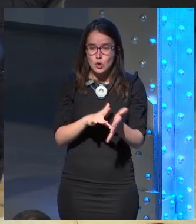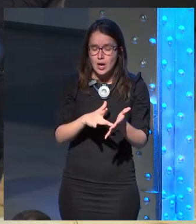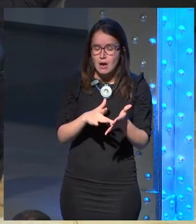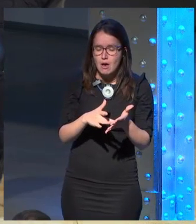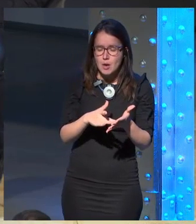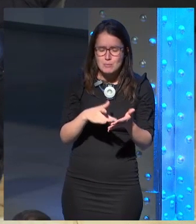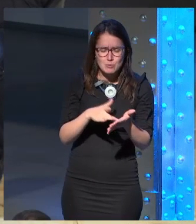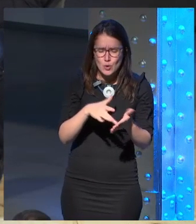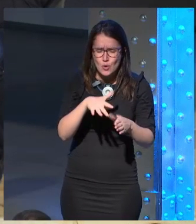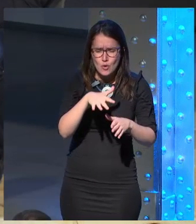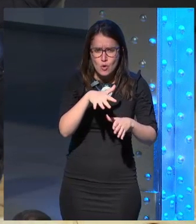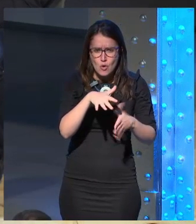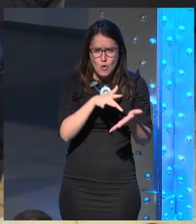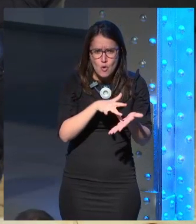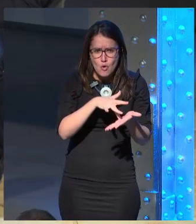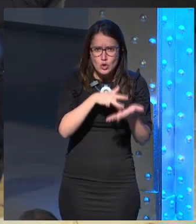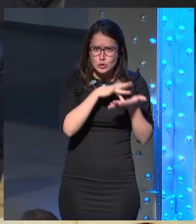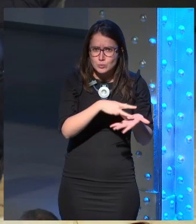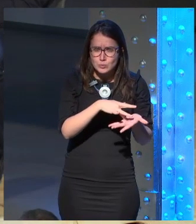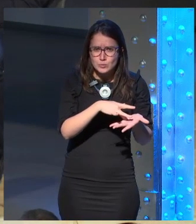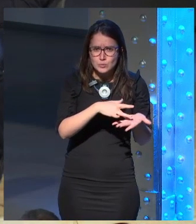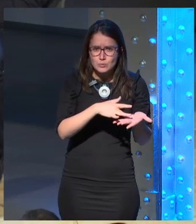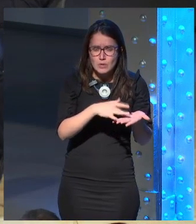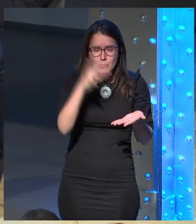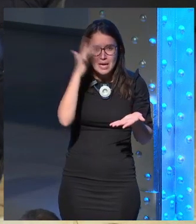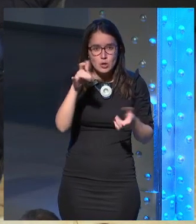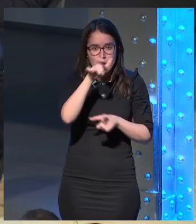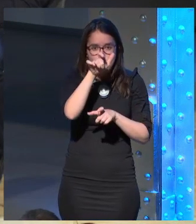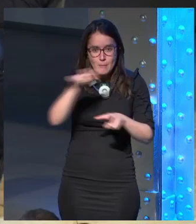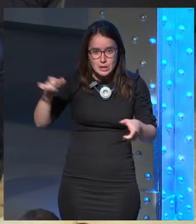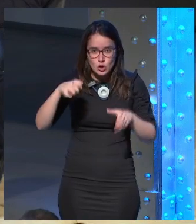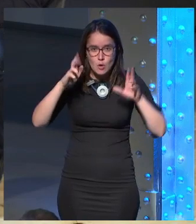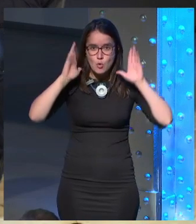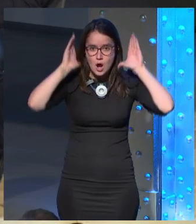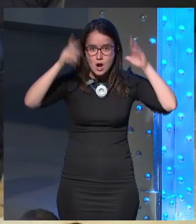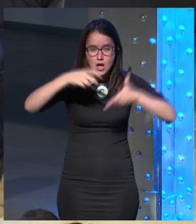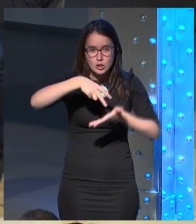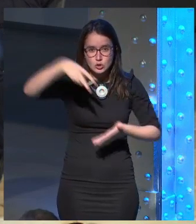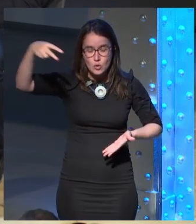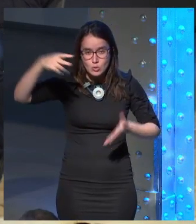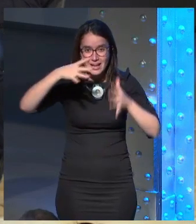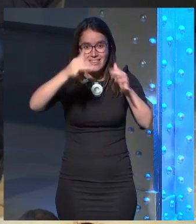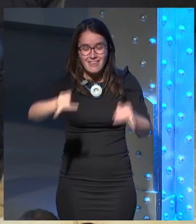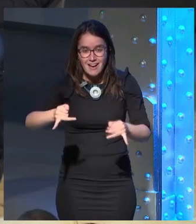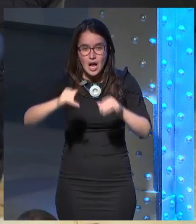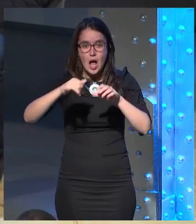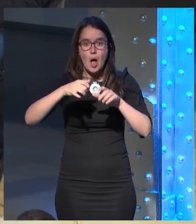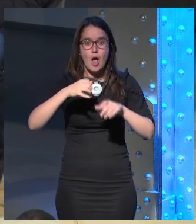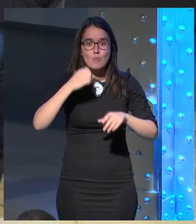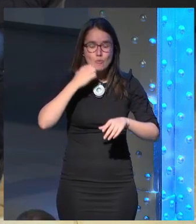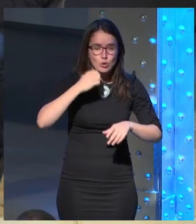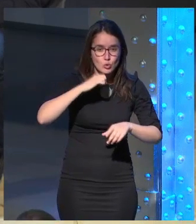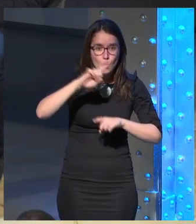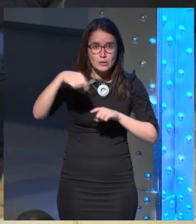Otra vez a ese momento de Baikonur. Me imagino que para un astronauta norteamericano llegar a la ciudad de las estrellas en Moscú y después en